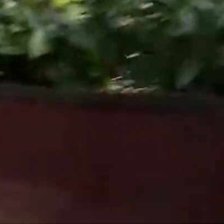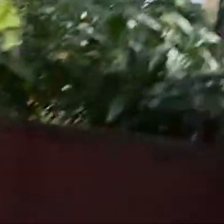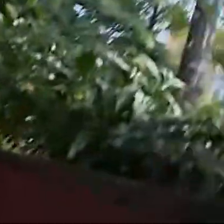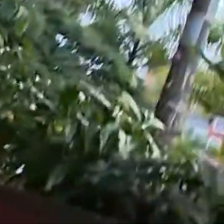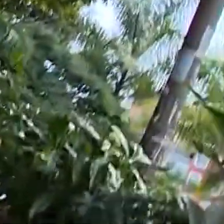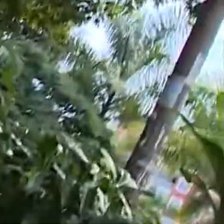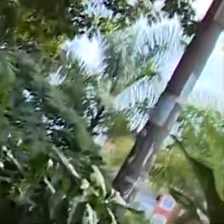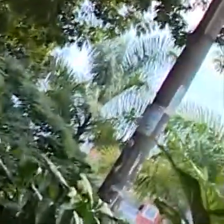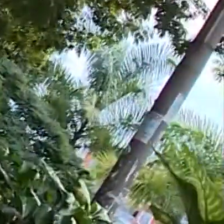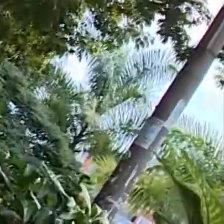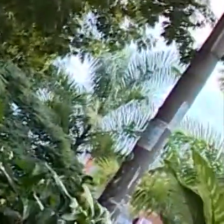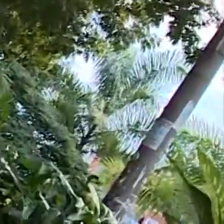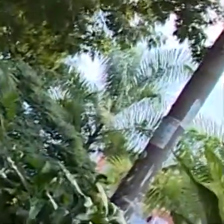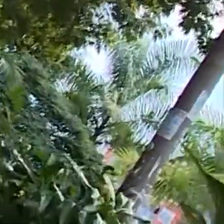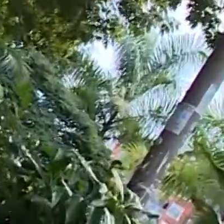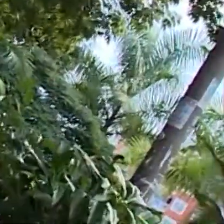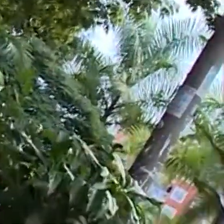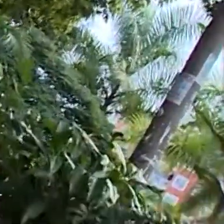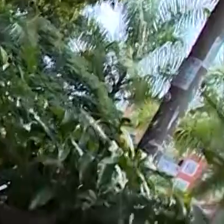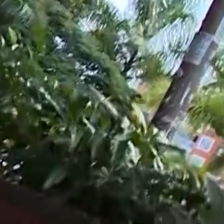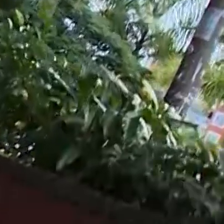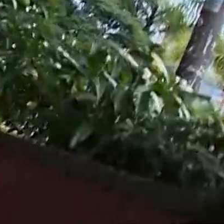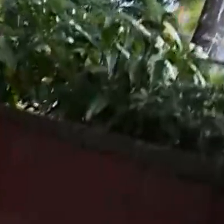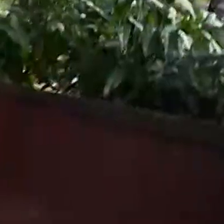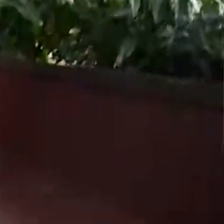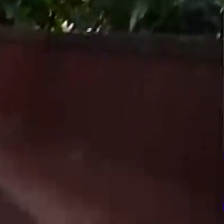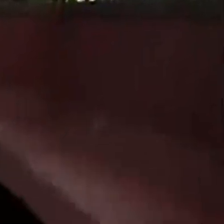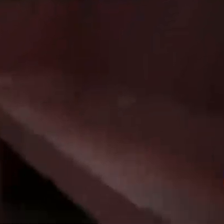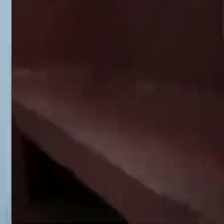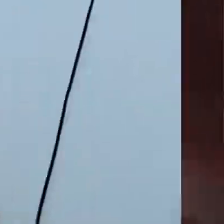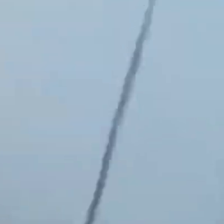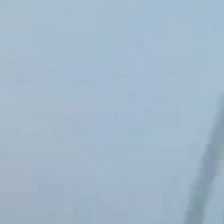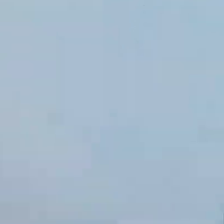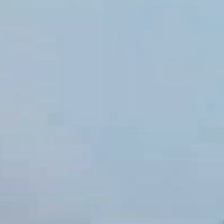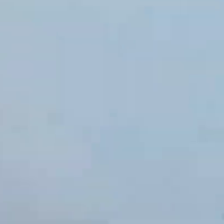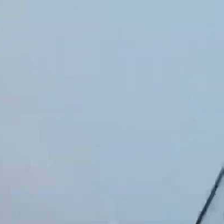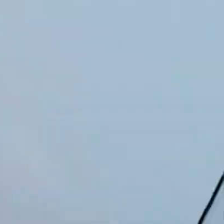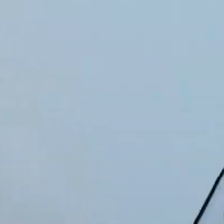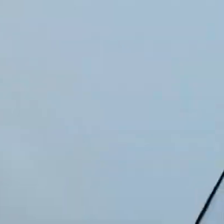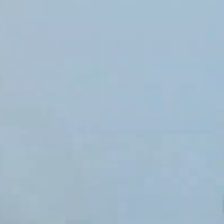Este lunes festivo, las bellas y talentosas estarán entre La Rubia y La Morena.